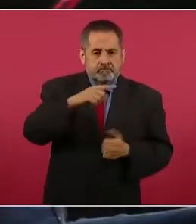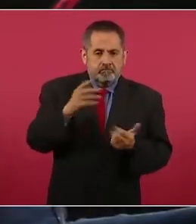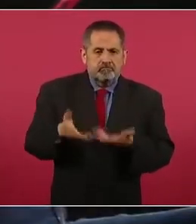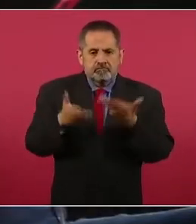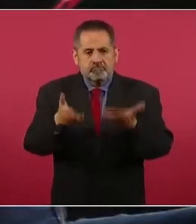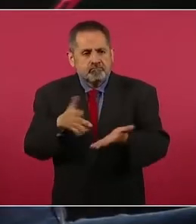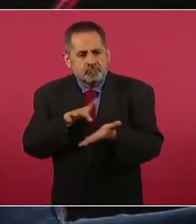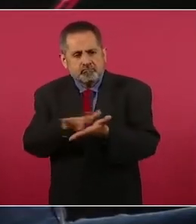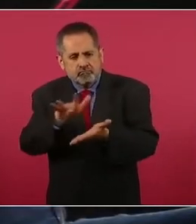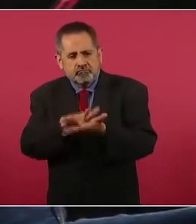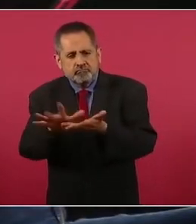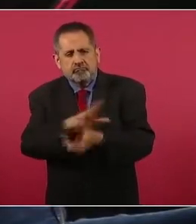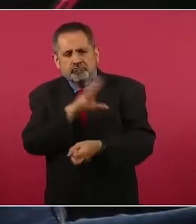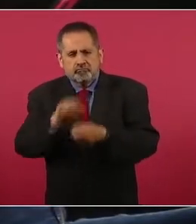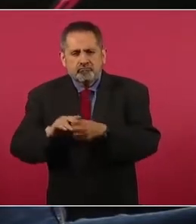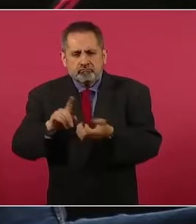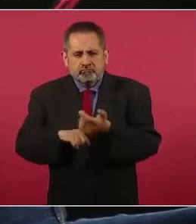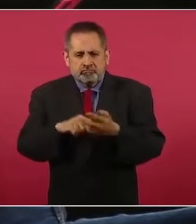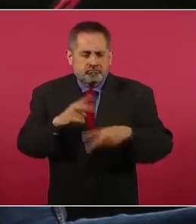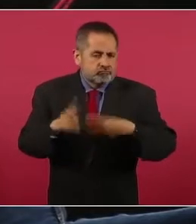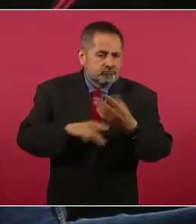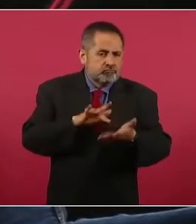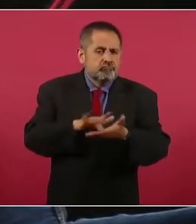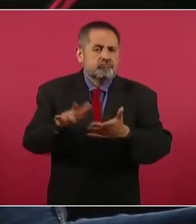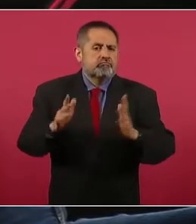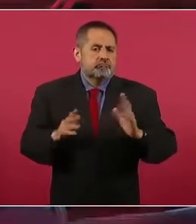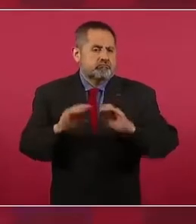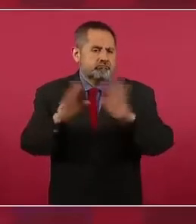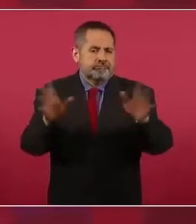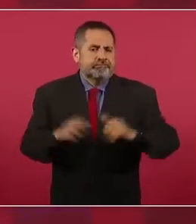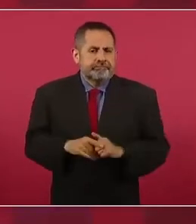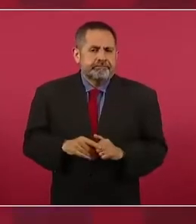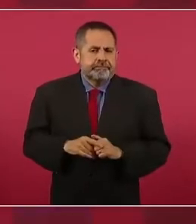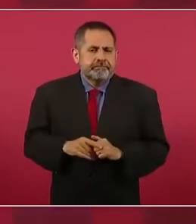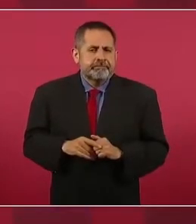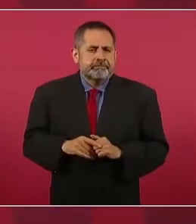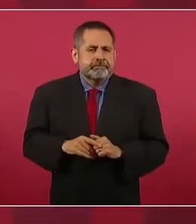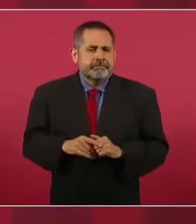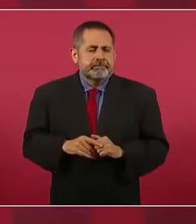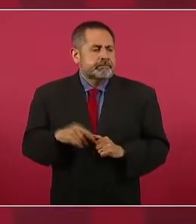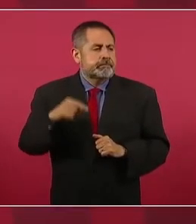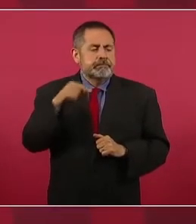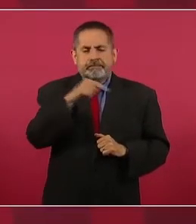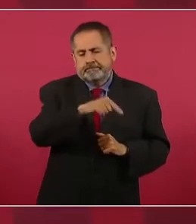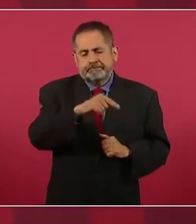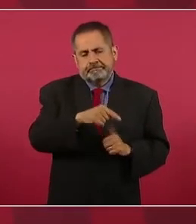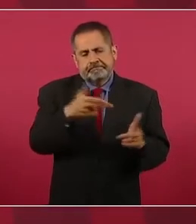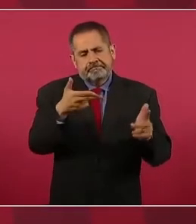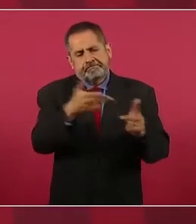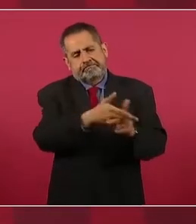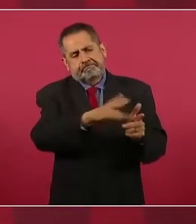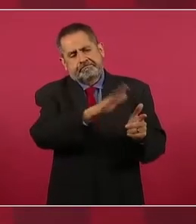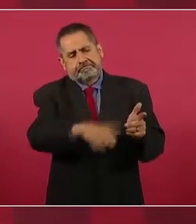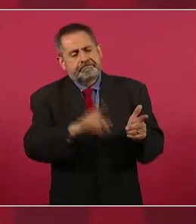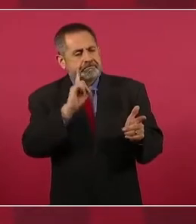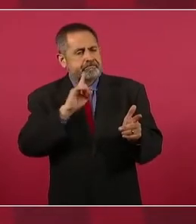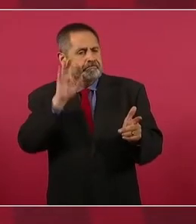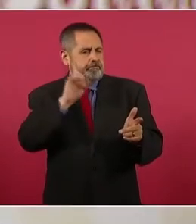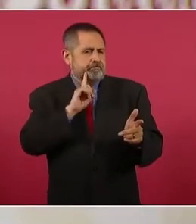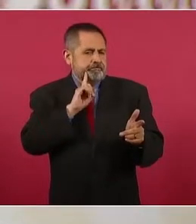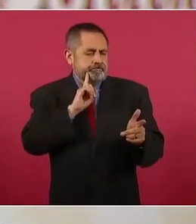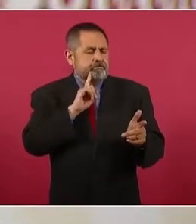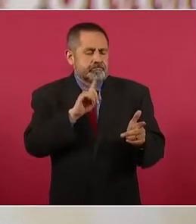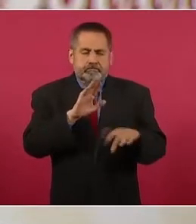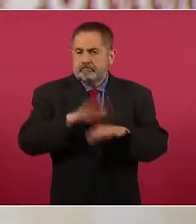ofrecemos todo el apoyo institucional. Evidentemente, se trata de un feminicidio grave por